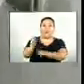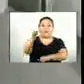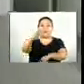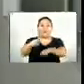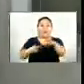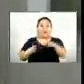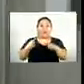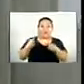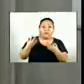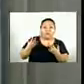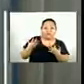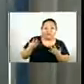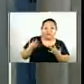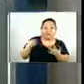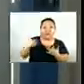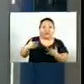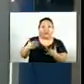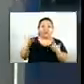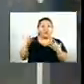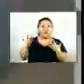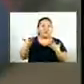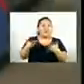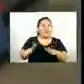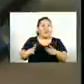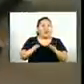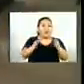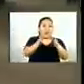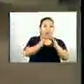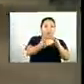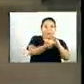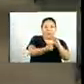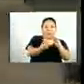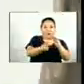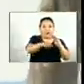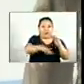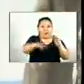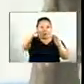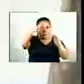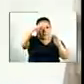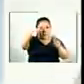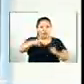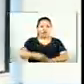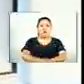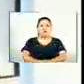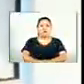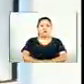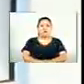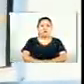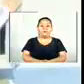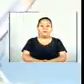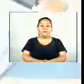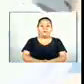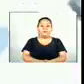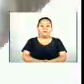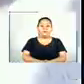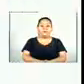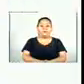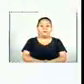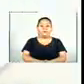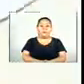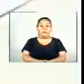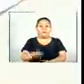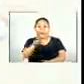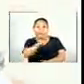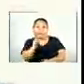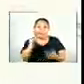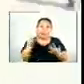ha sido la espera de este venezolano quien ahora está en un albergue de migrantes en Reynosa, México Este es el registro de la solicitud de asilo Mientras la mayoría